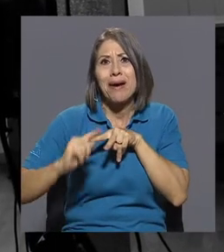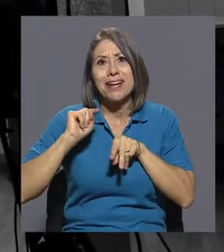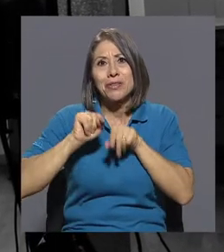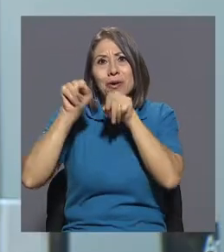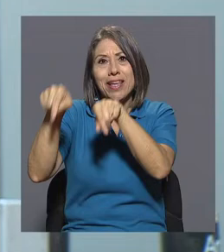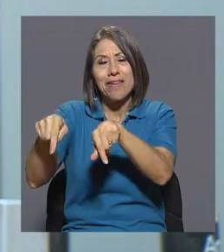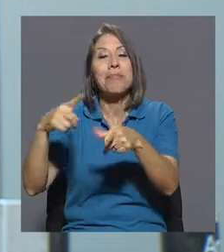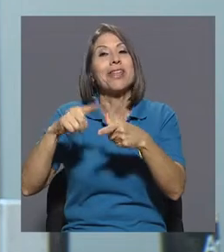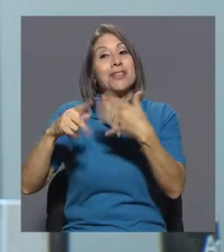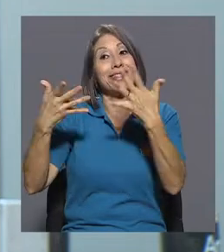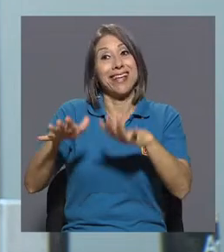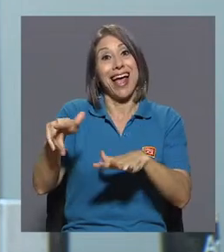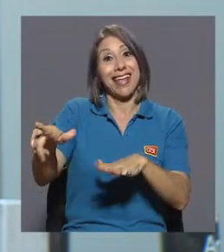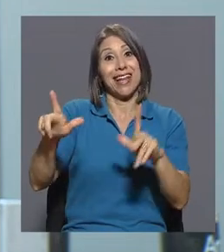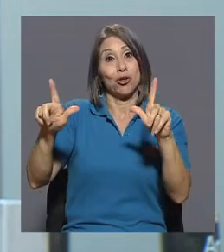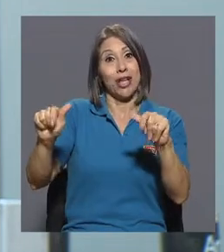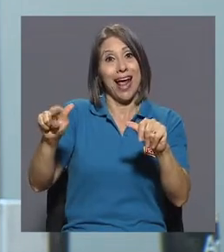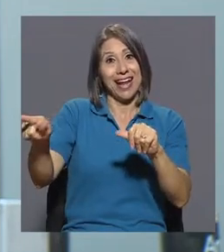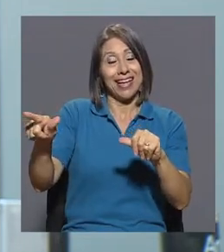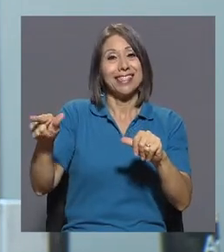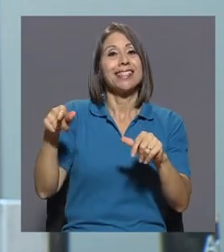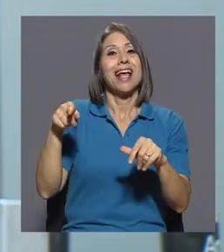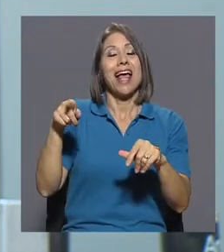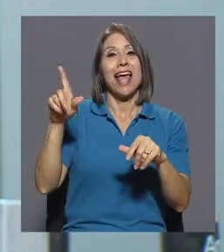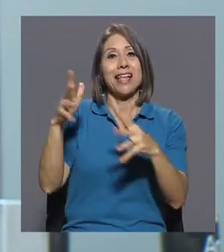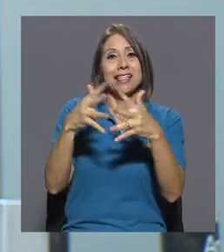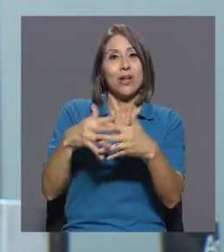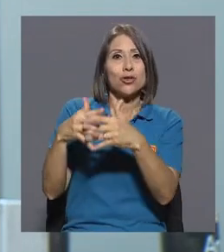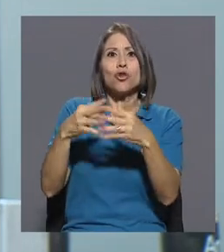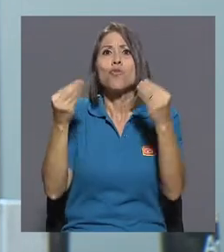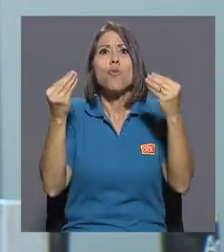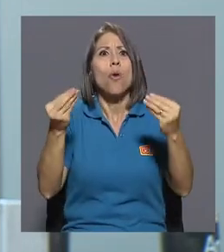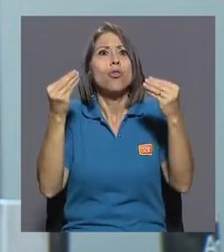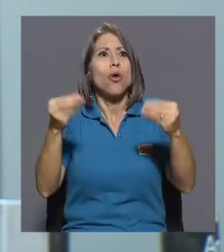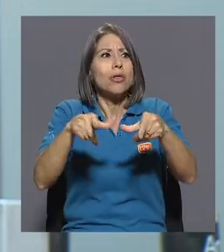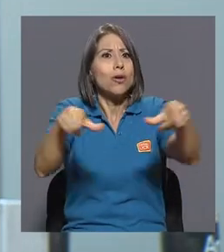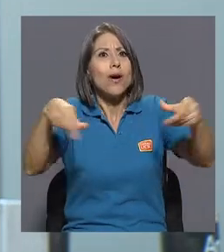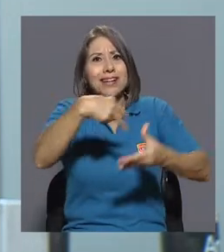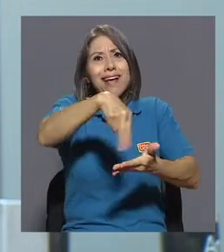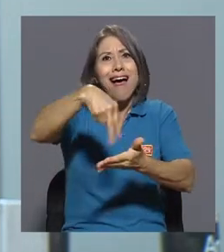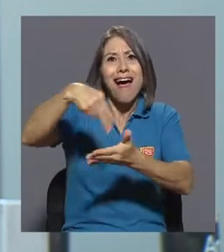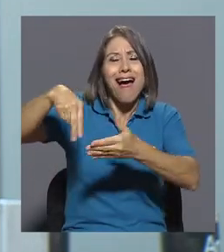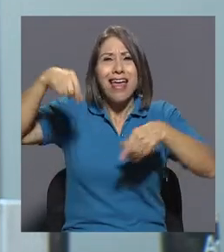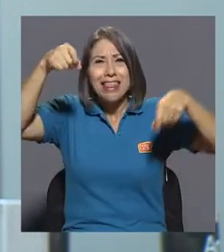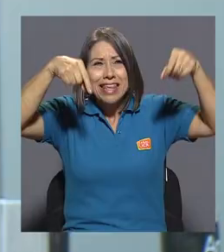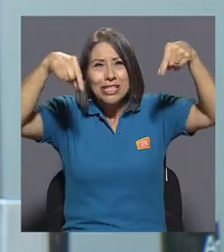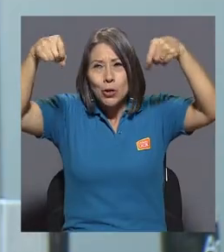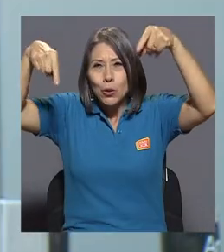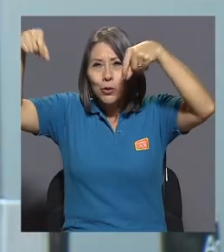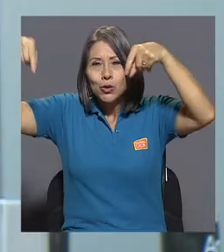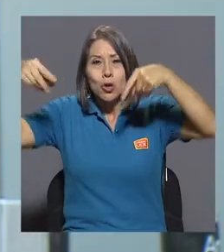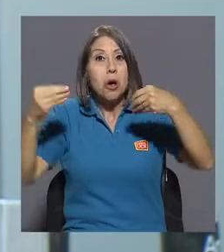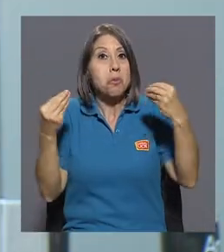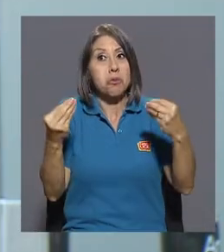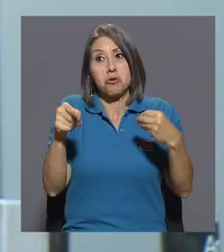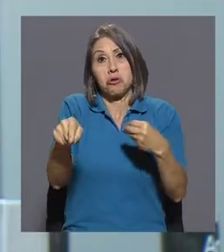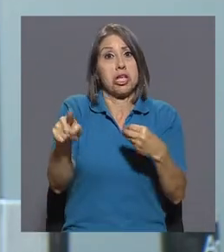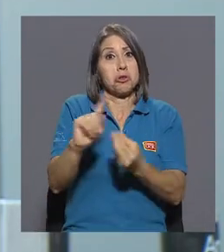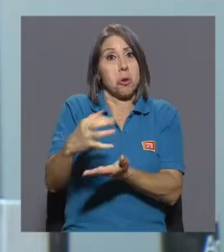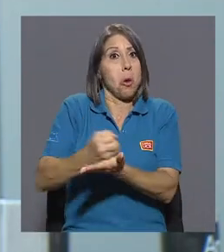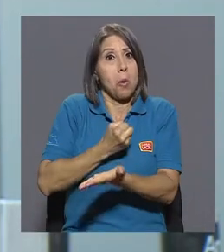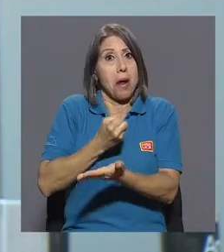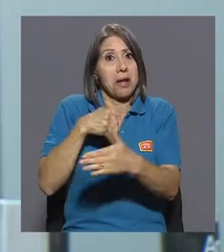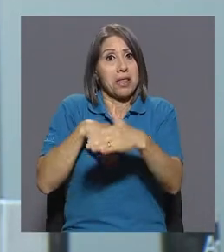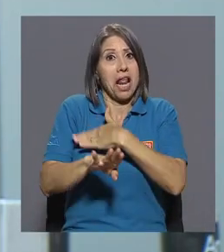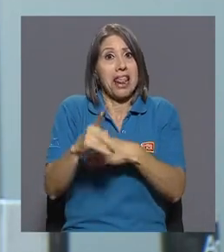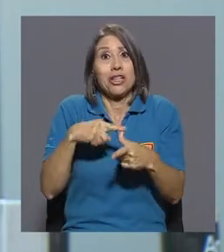Ángeles, habían un montón de discos, ¿verdad? Y a veces no, muchos no cobraban, ¿verdad? En cierto modo, apenas abrían, entonces yo me